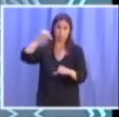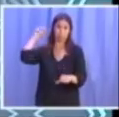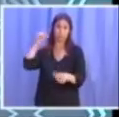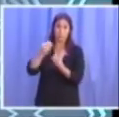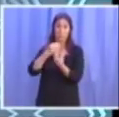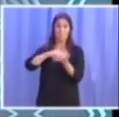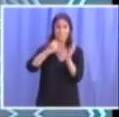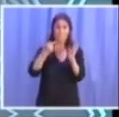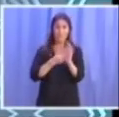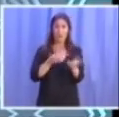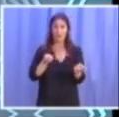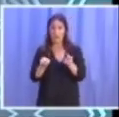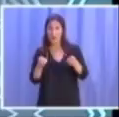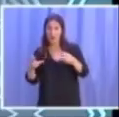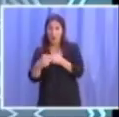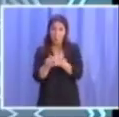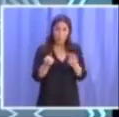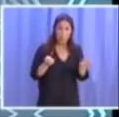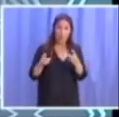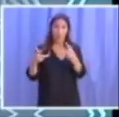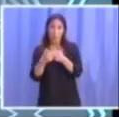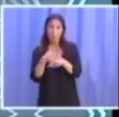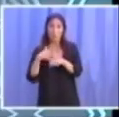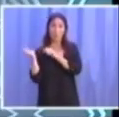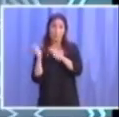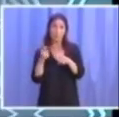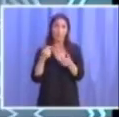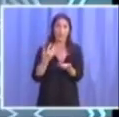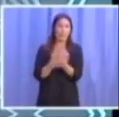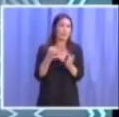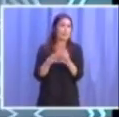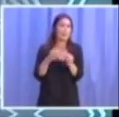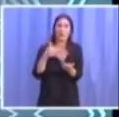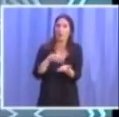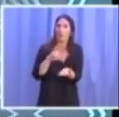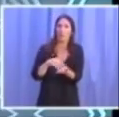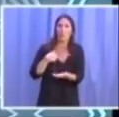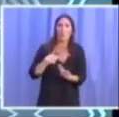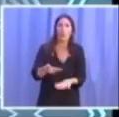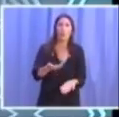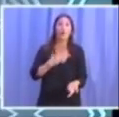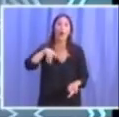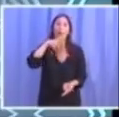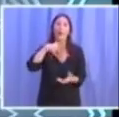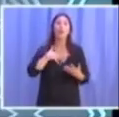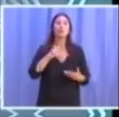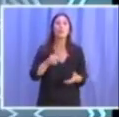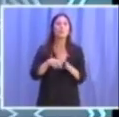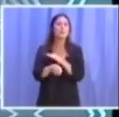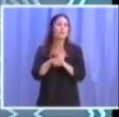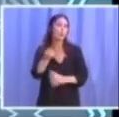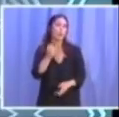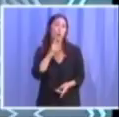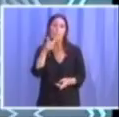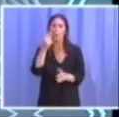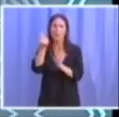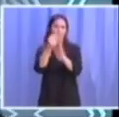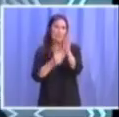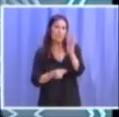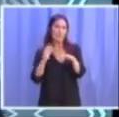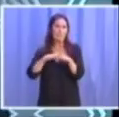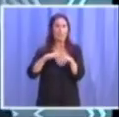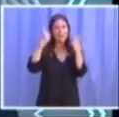planes de ajuste constantes y con los proveedores deseando cobrar. ¿Cómo van a gestionar el ayuntamiento? ¿Qué criterios van a establecer para